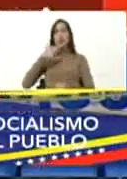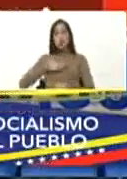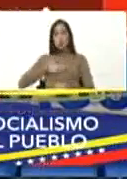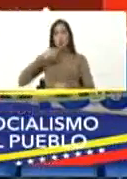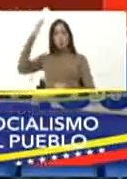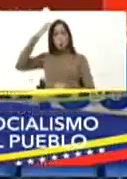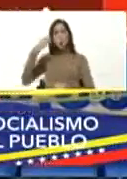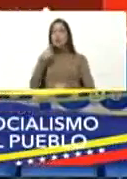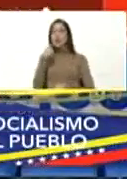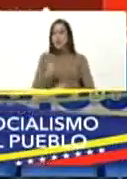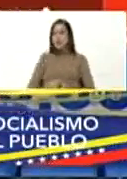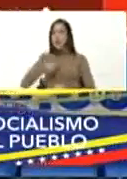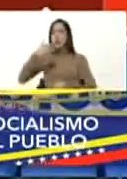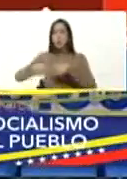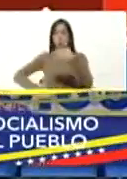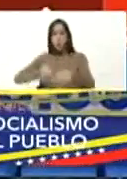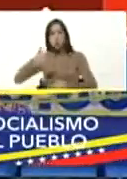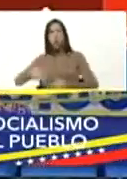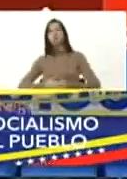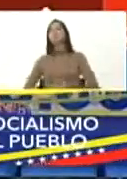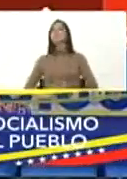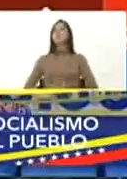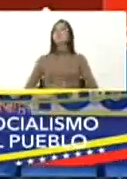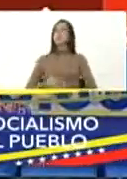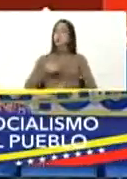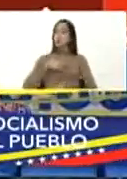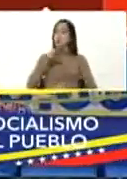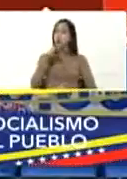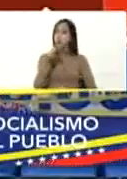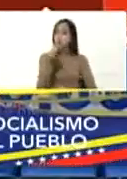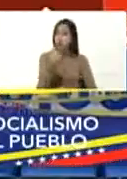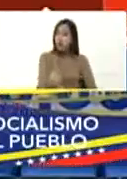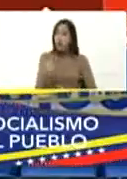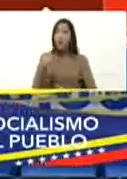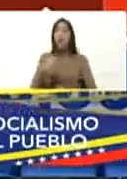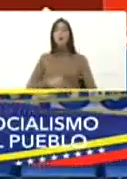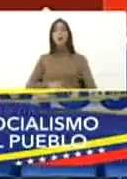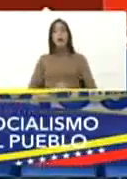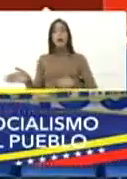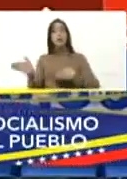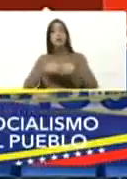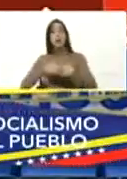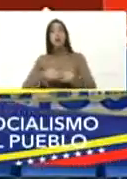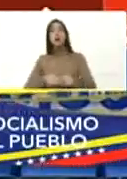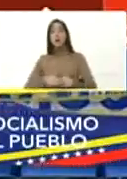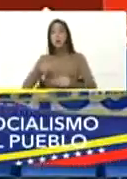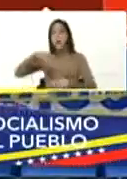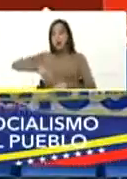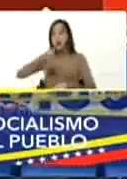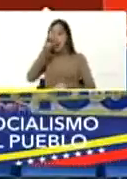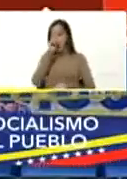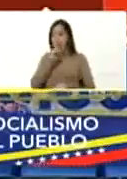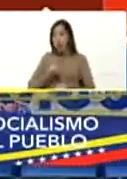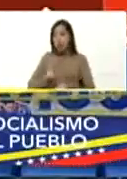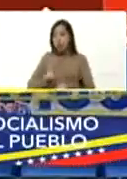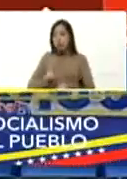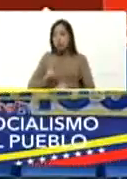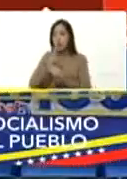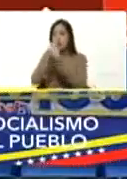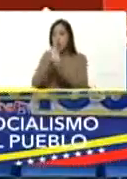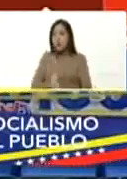diciendo. En los próximos días voy a dirigir un mensaje al país ya de cierre de año, ya habiendo pasado